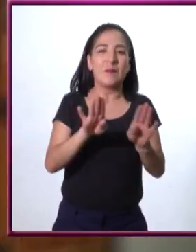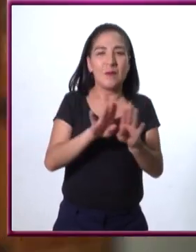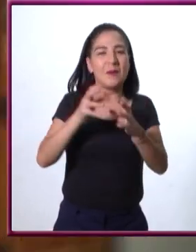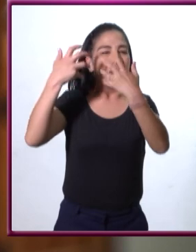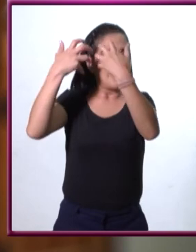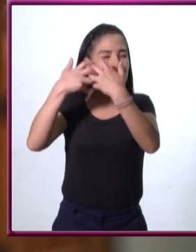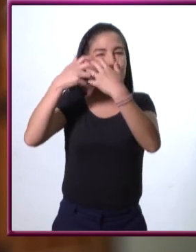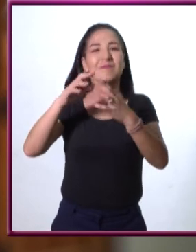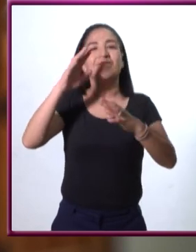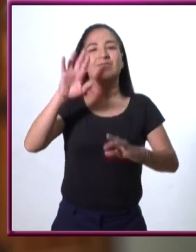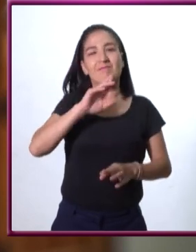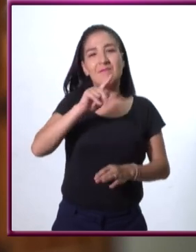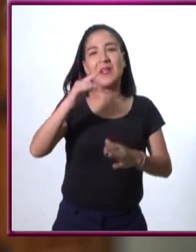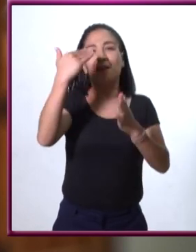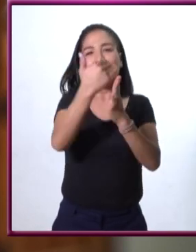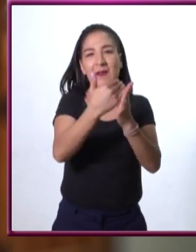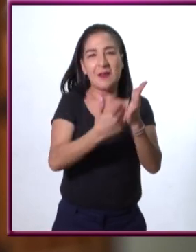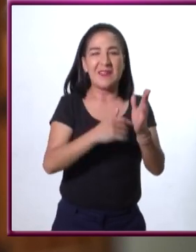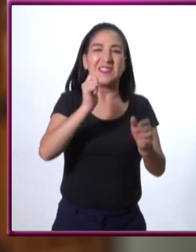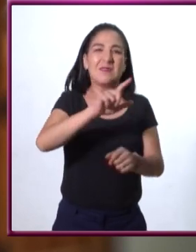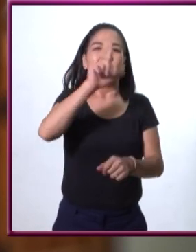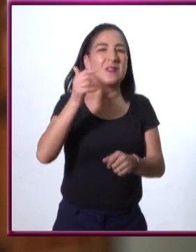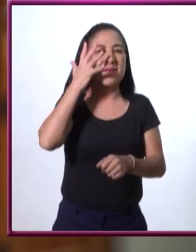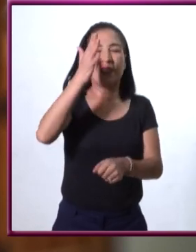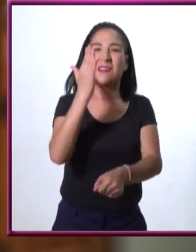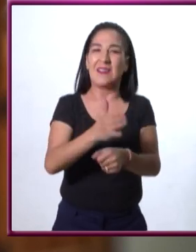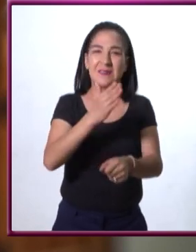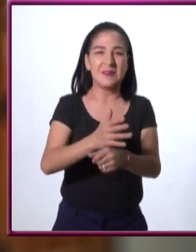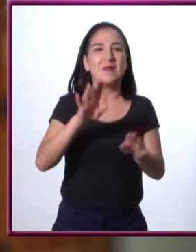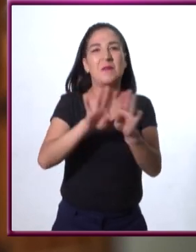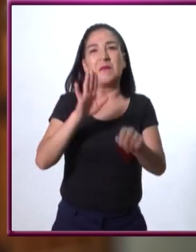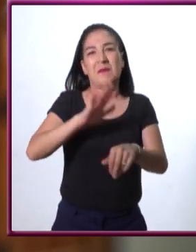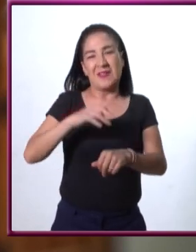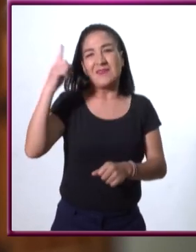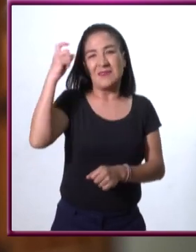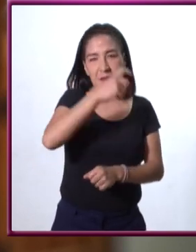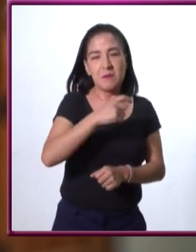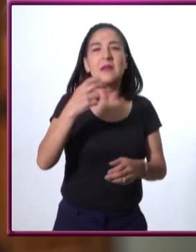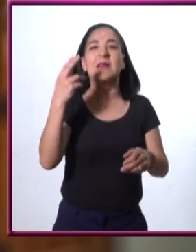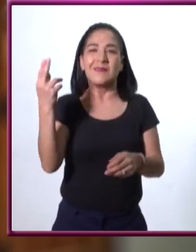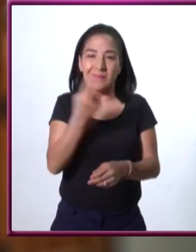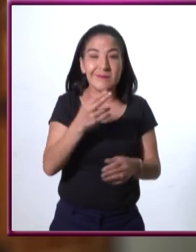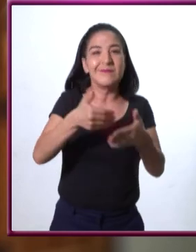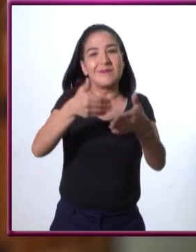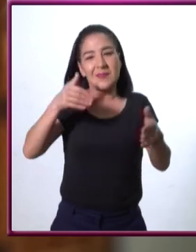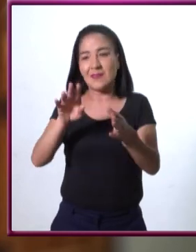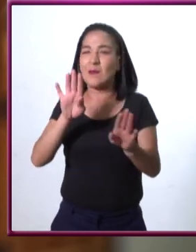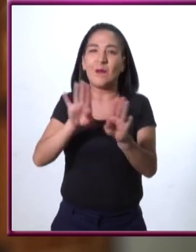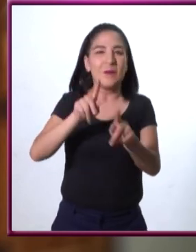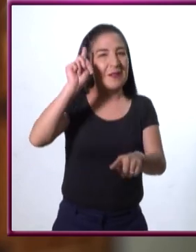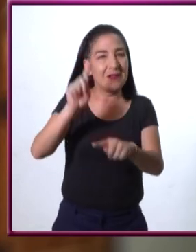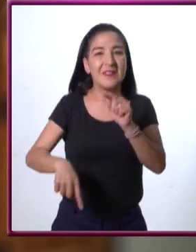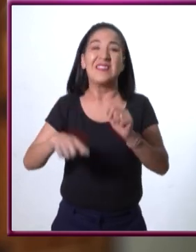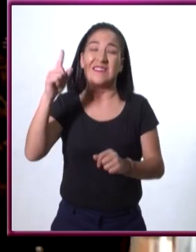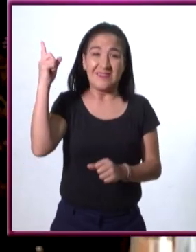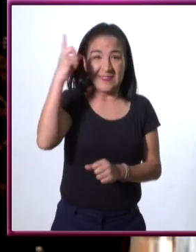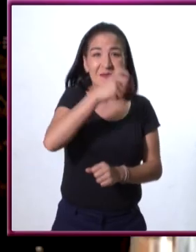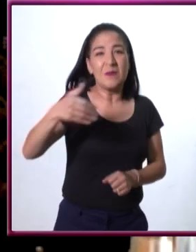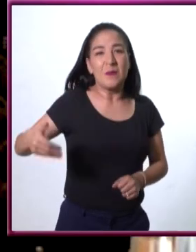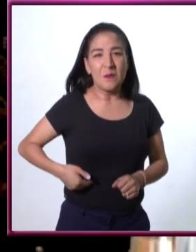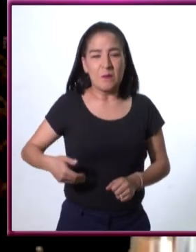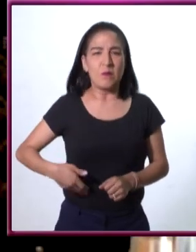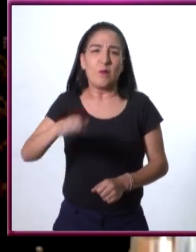públicas de manera local, de manera nacional y por supuesto también en los órganos internacionales. ¿Y hay alguna otra forma de resolver un conflicto